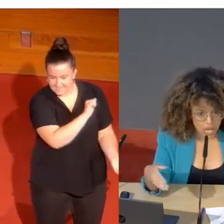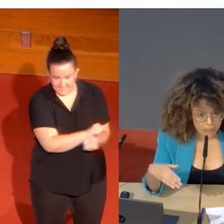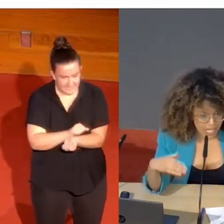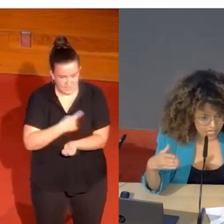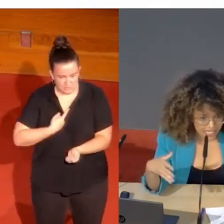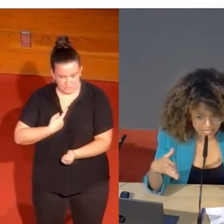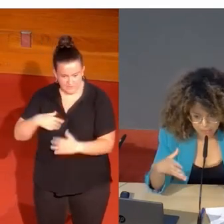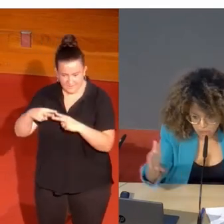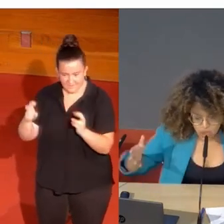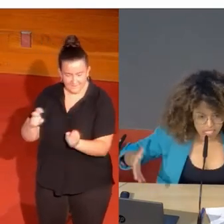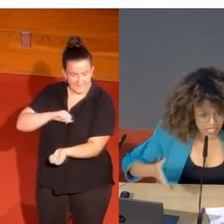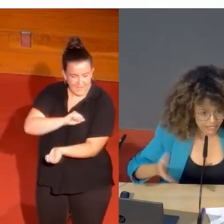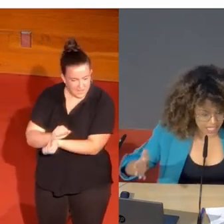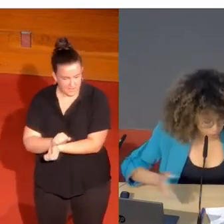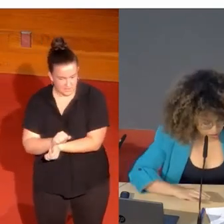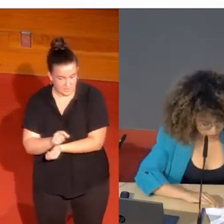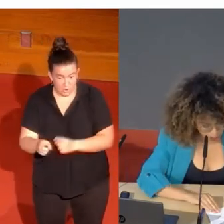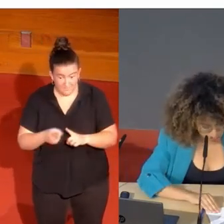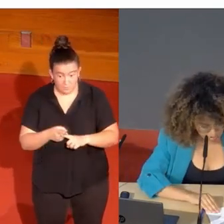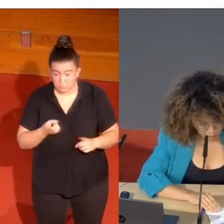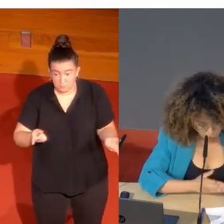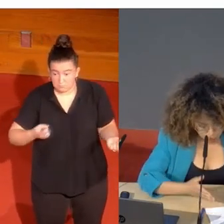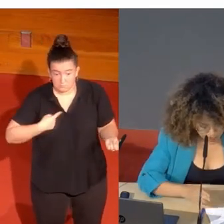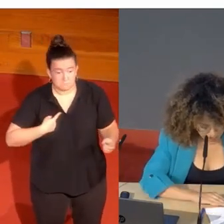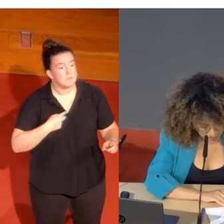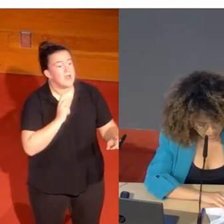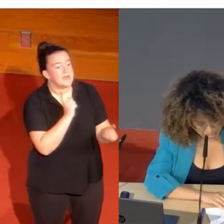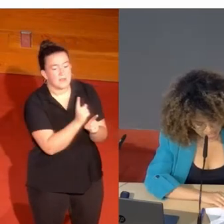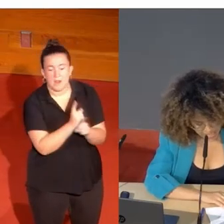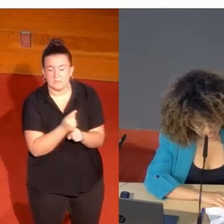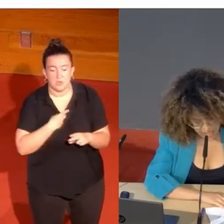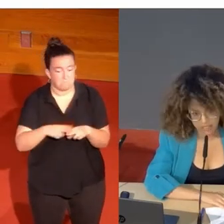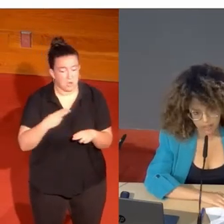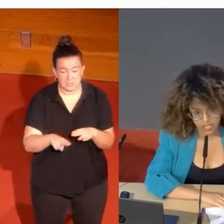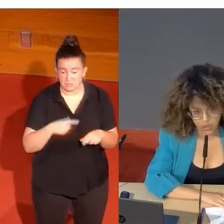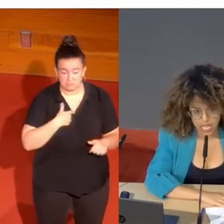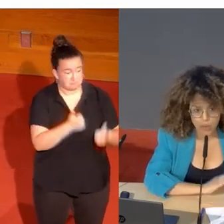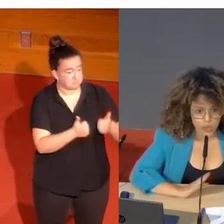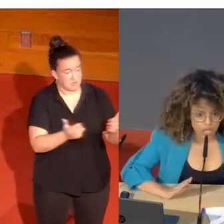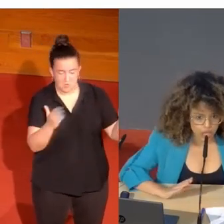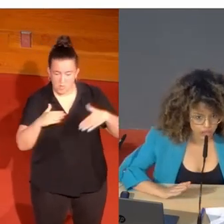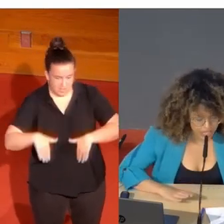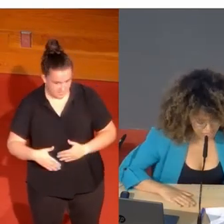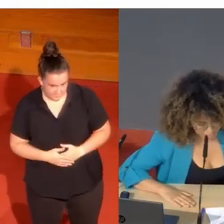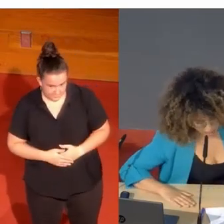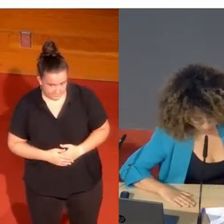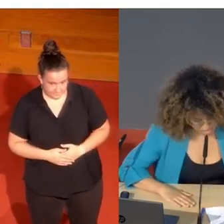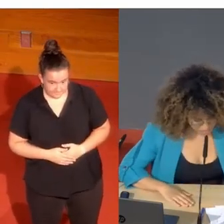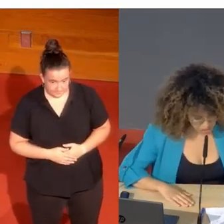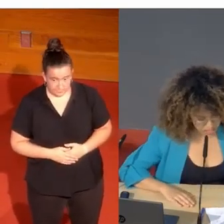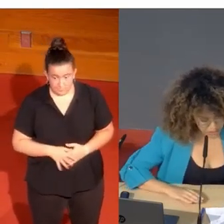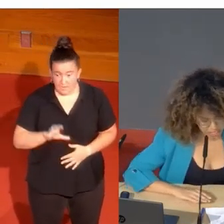detenidos para que para no tener rivales políticos que compitan en estas elecciones O sea la oposición